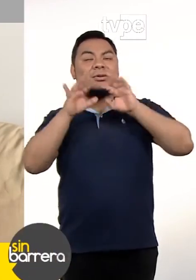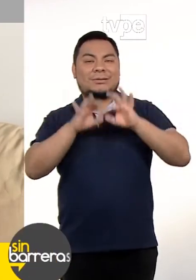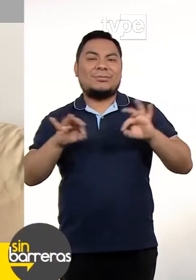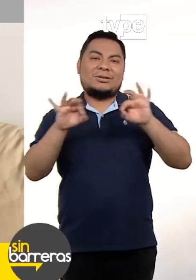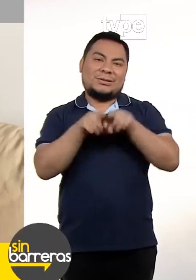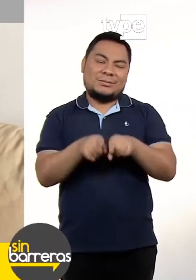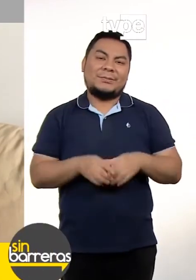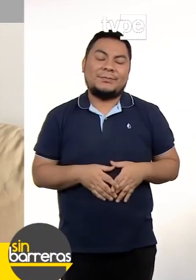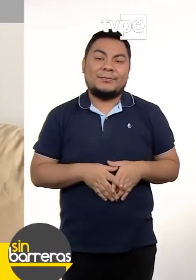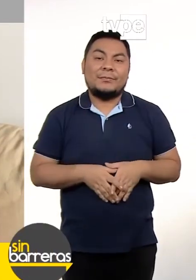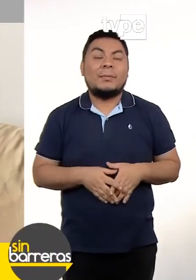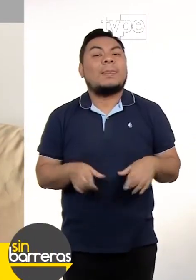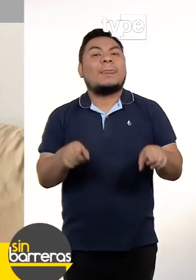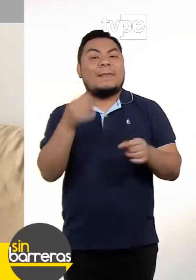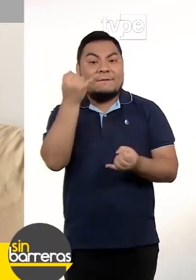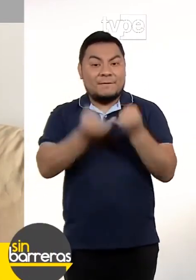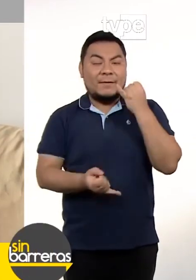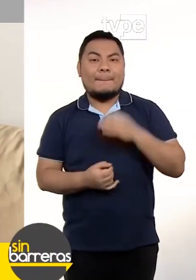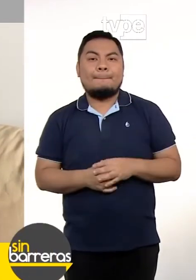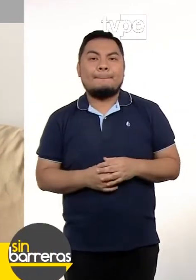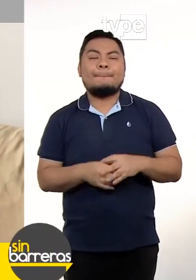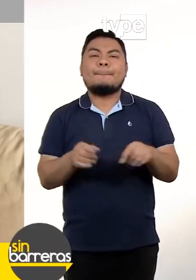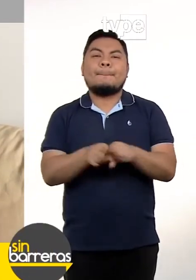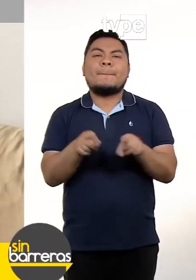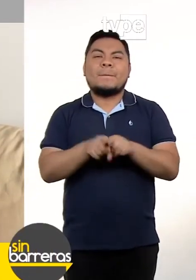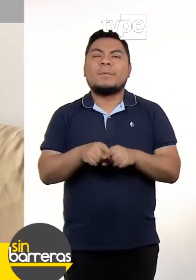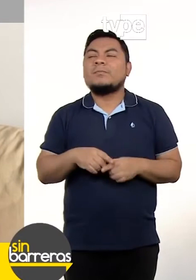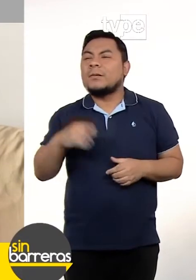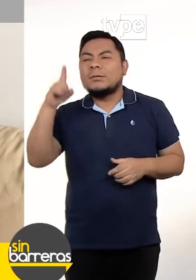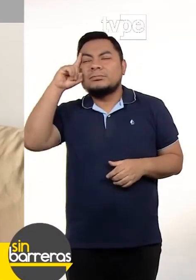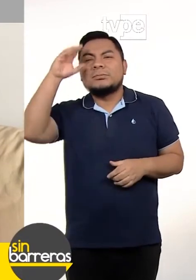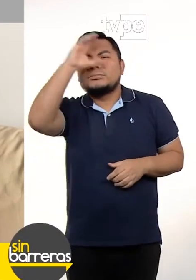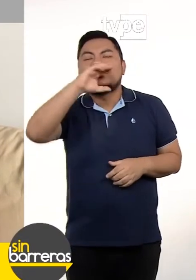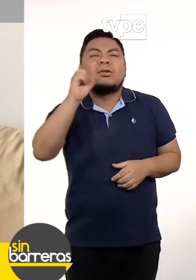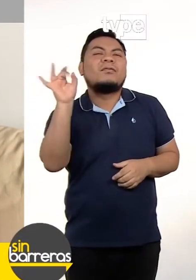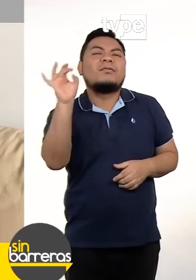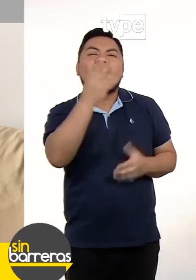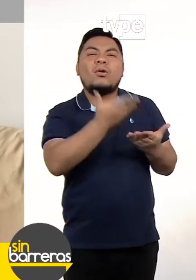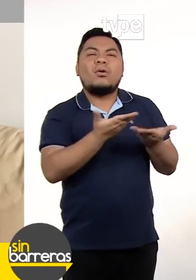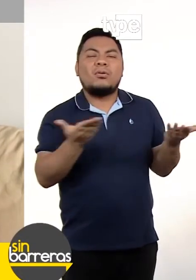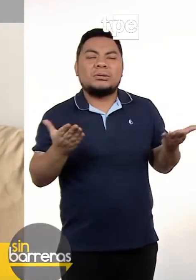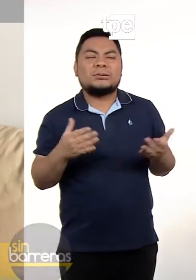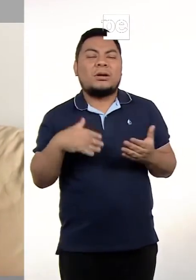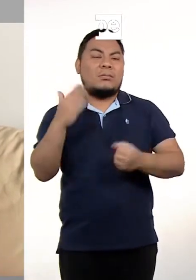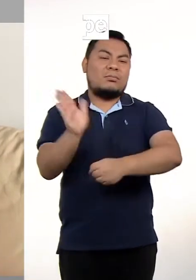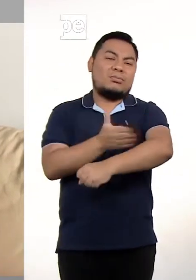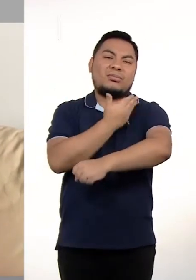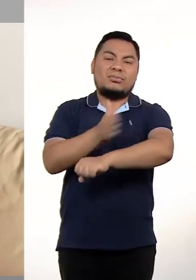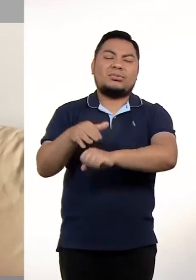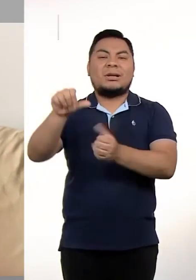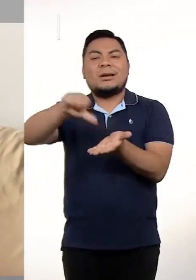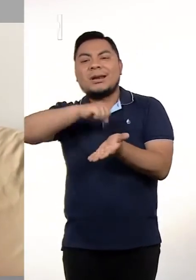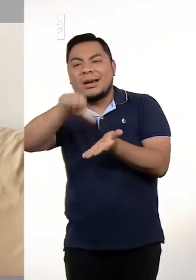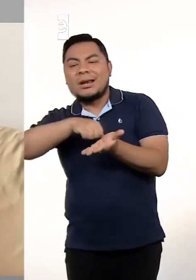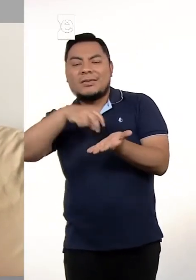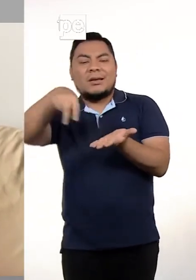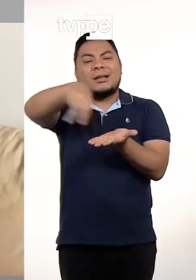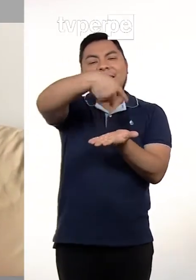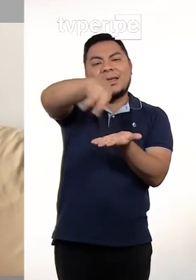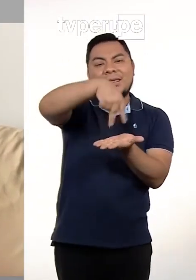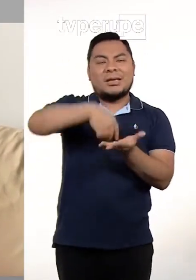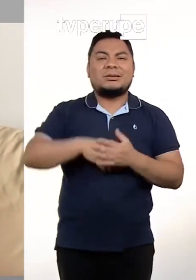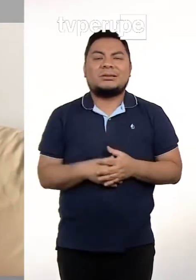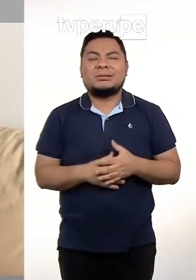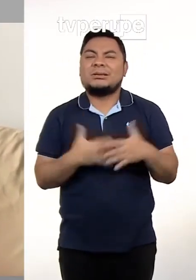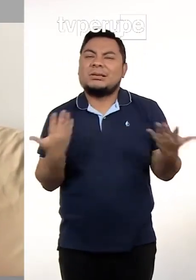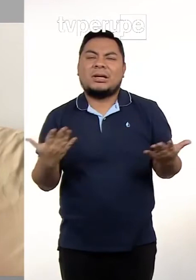valioso e importante. Y finalmente, explorar otro tipo de actividades. la música, el arte, la